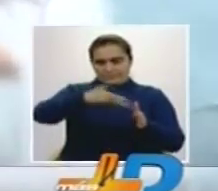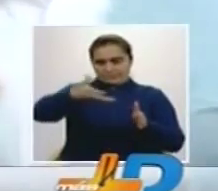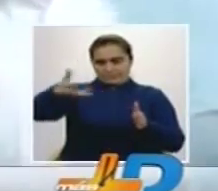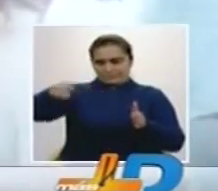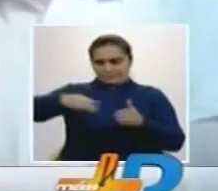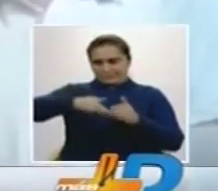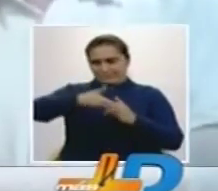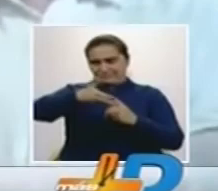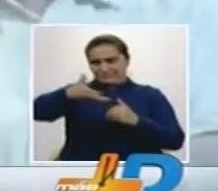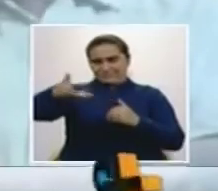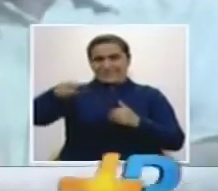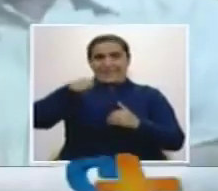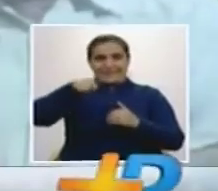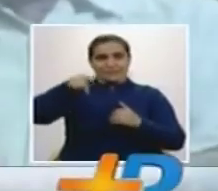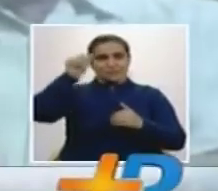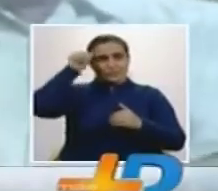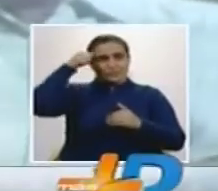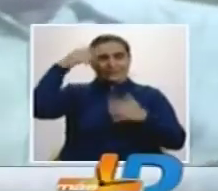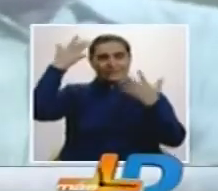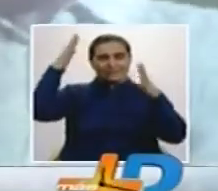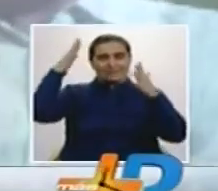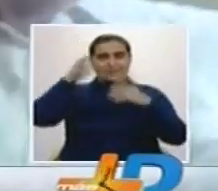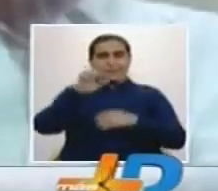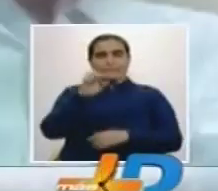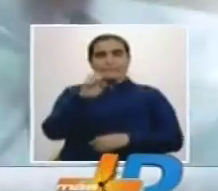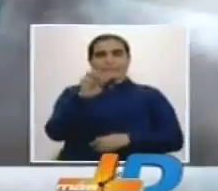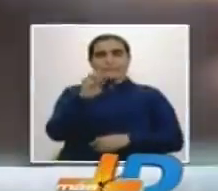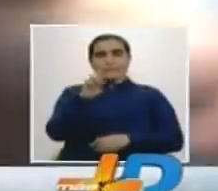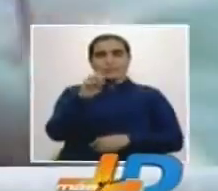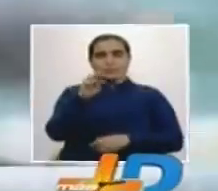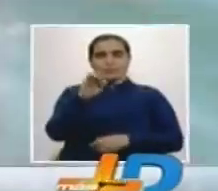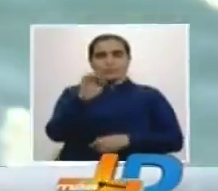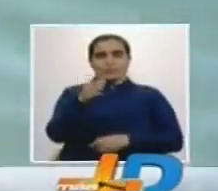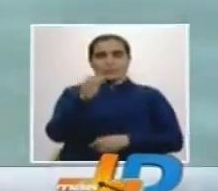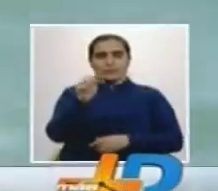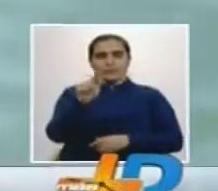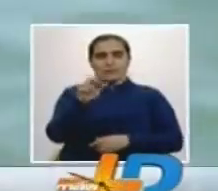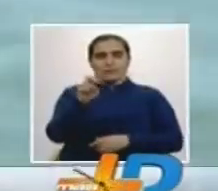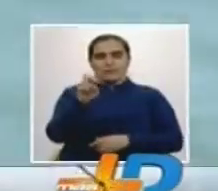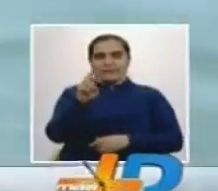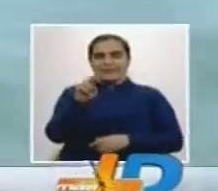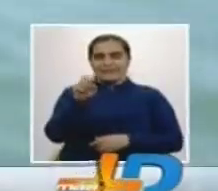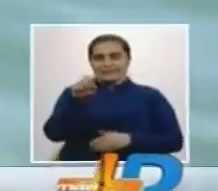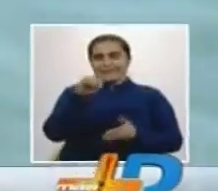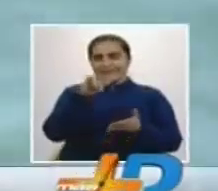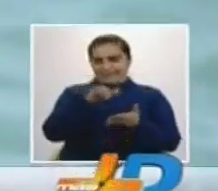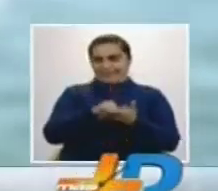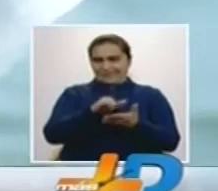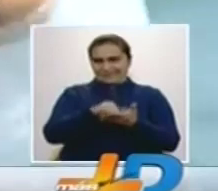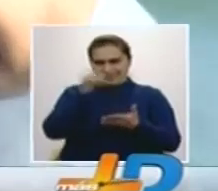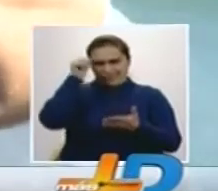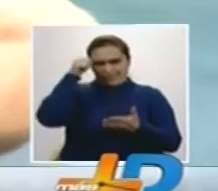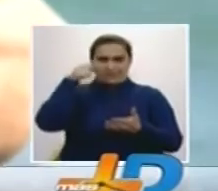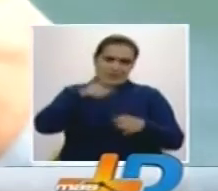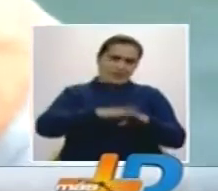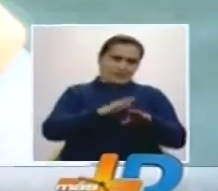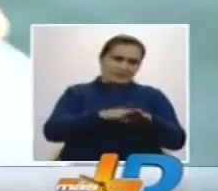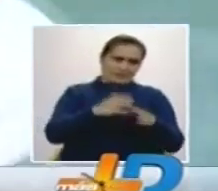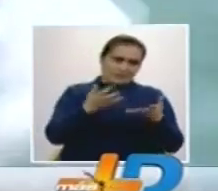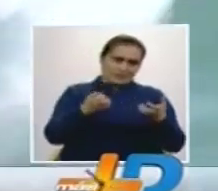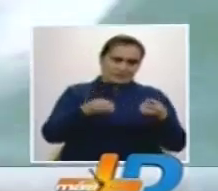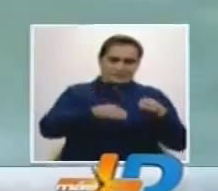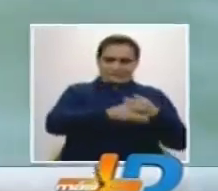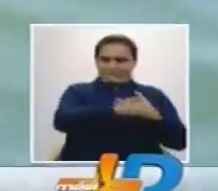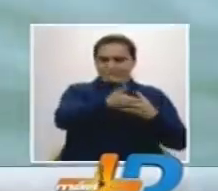Festival Petronio Álvarez, finalmente fueron depositadas en el corazón de lo que más amaba, ese mar que tanto inspiró sus crónicas,